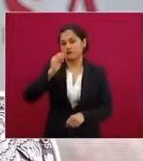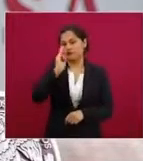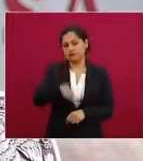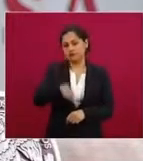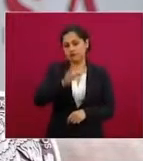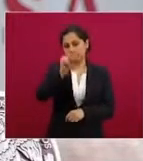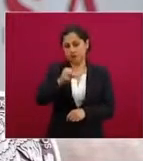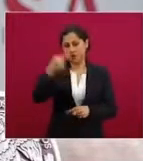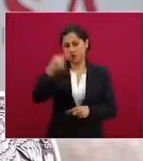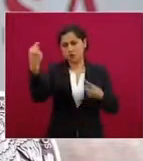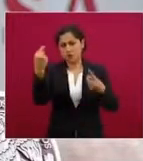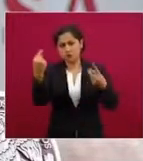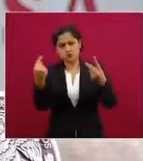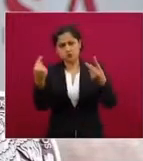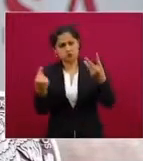y muchas